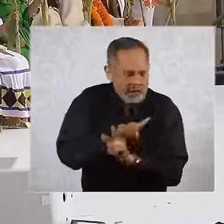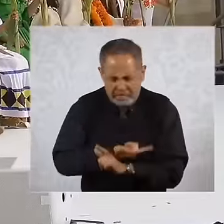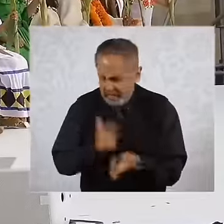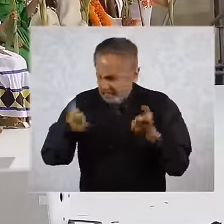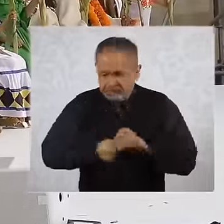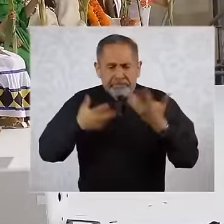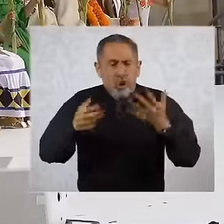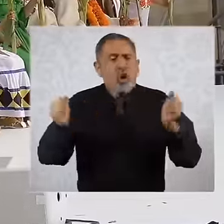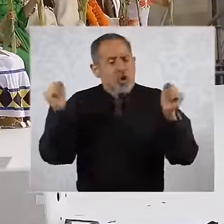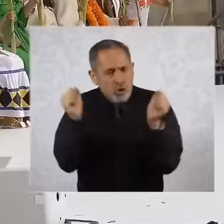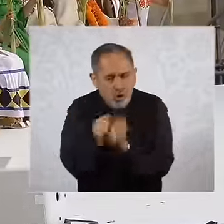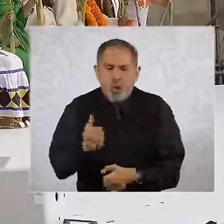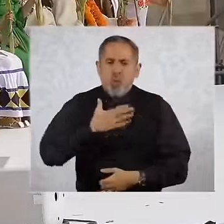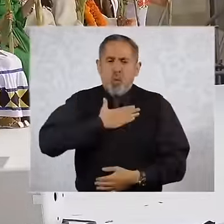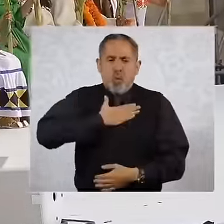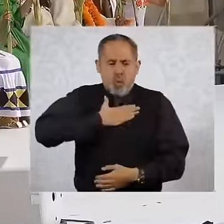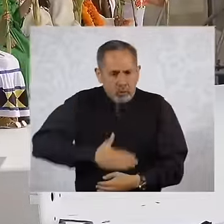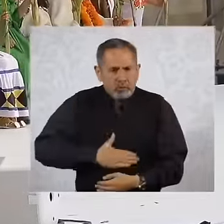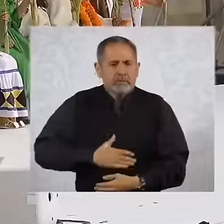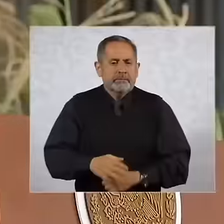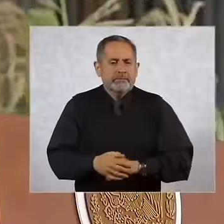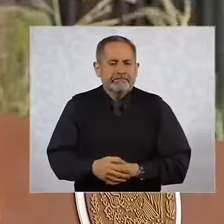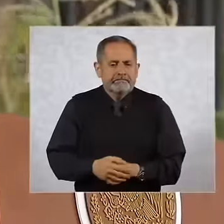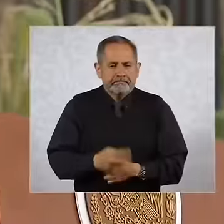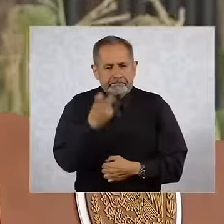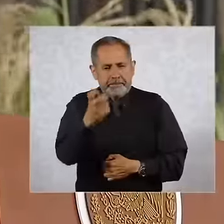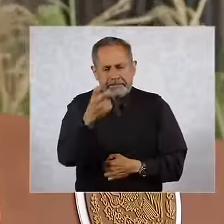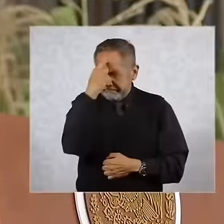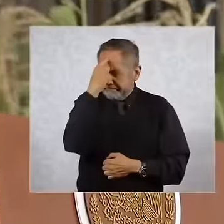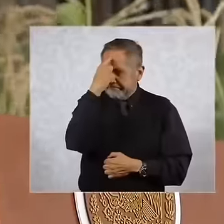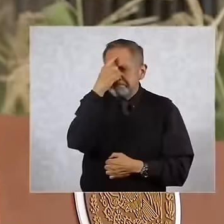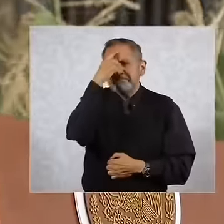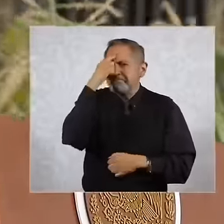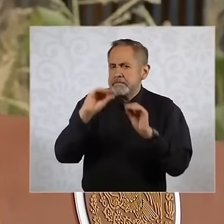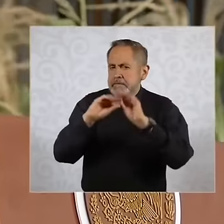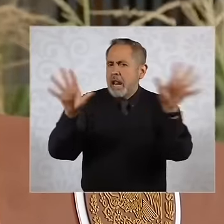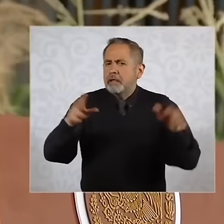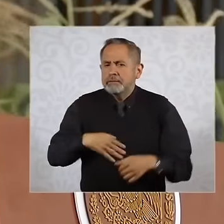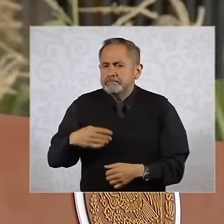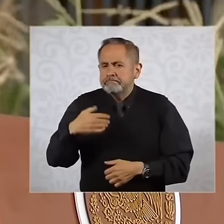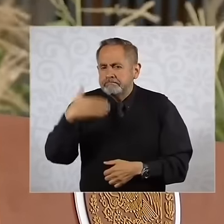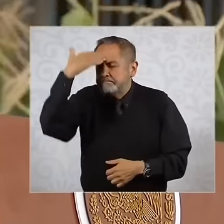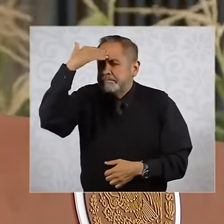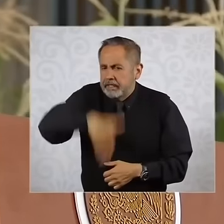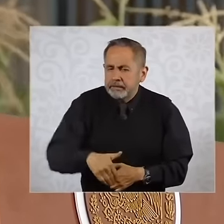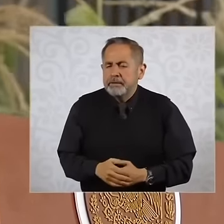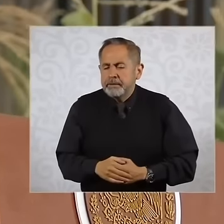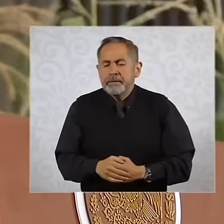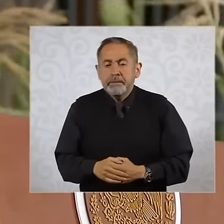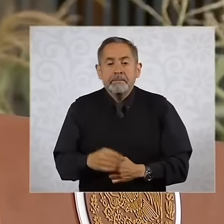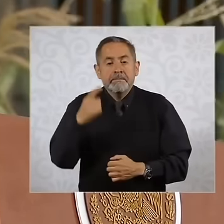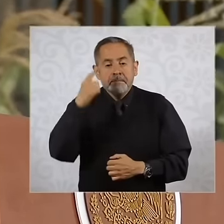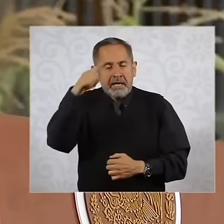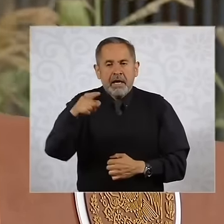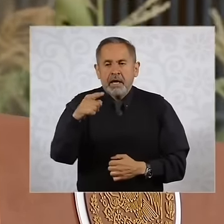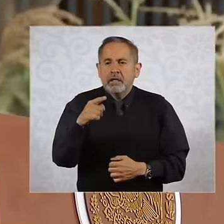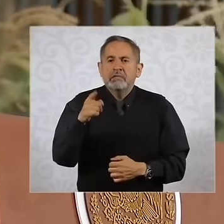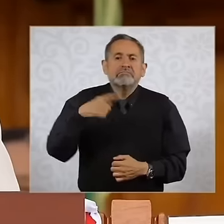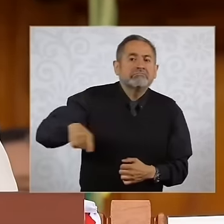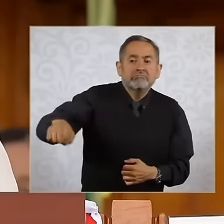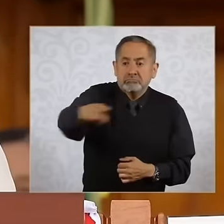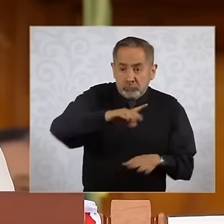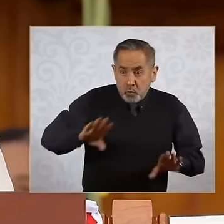la justicia. Tengo claro que nuestra guía es el bienestar